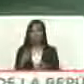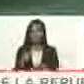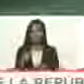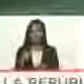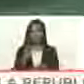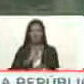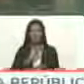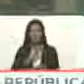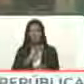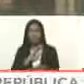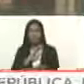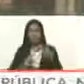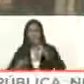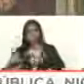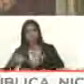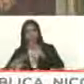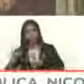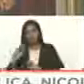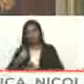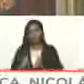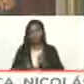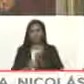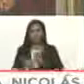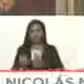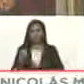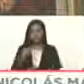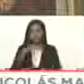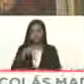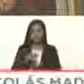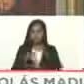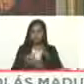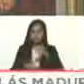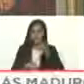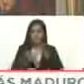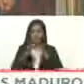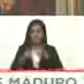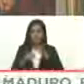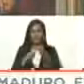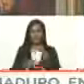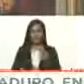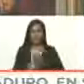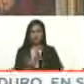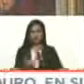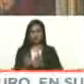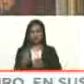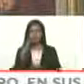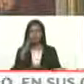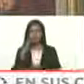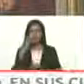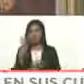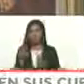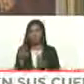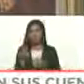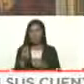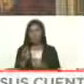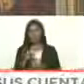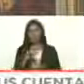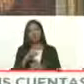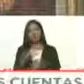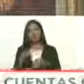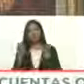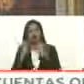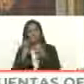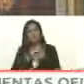laboratorio, es un paso firme. Y yo quiero estar muy cerca de todos estos esfuerzos, profesor Aristóbulo, ministro doctor Carlos